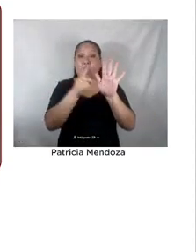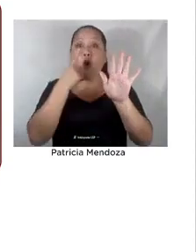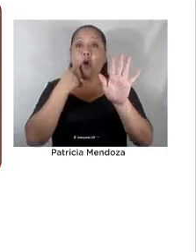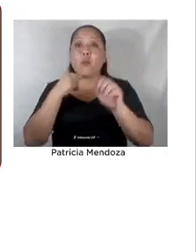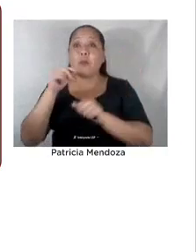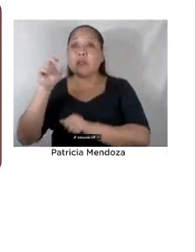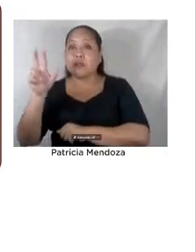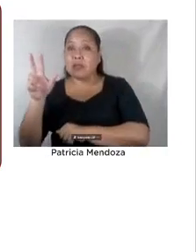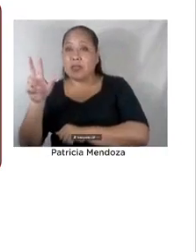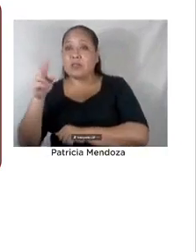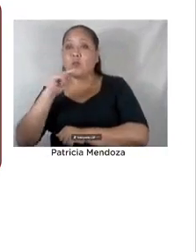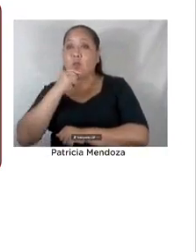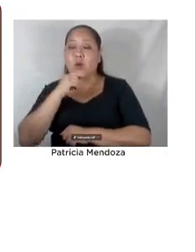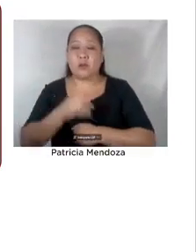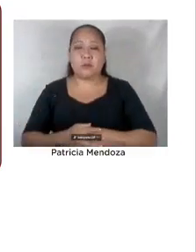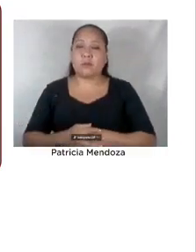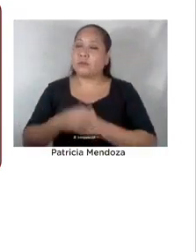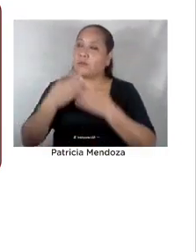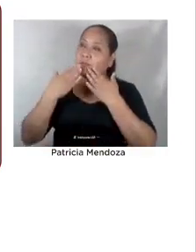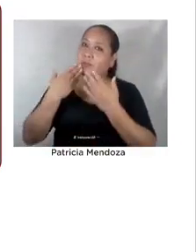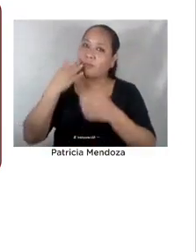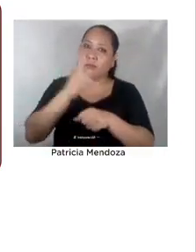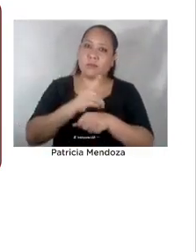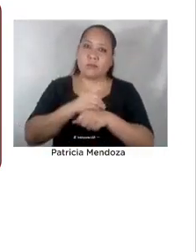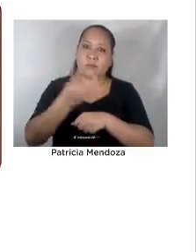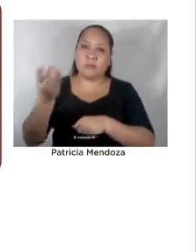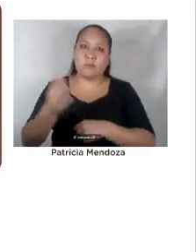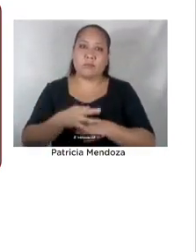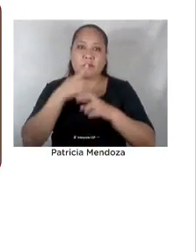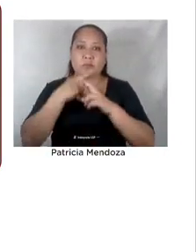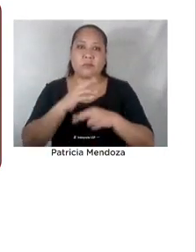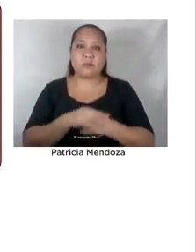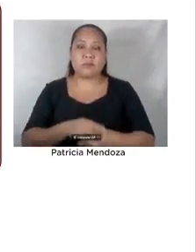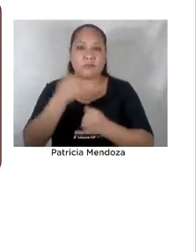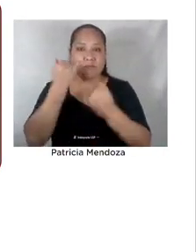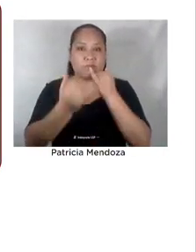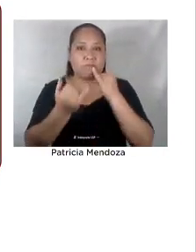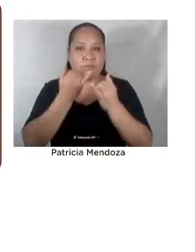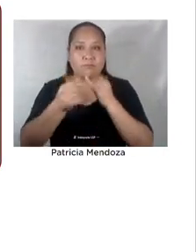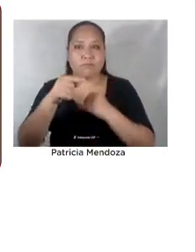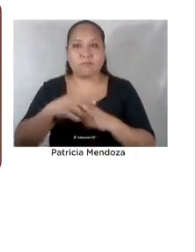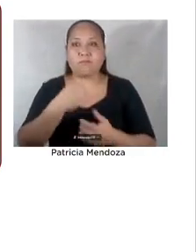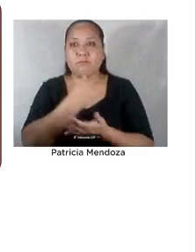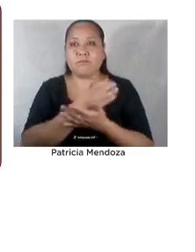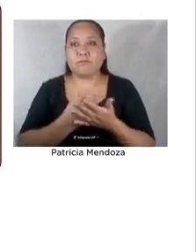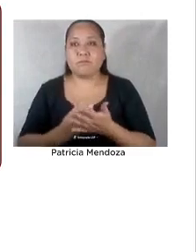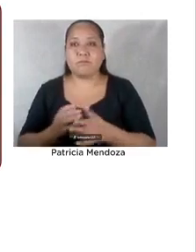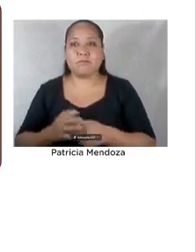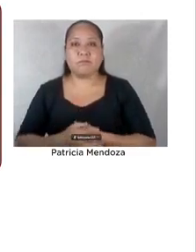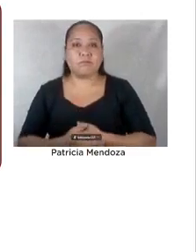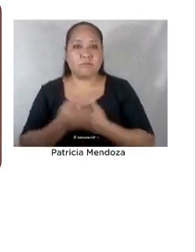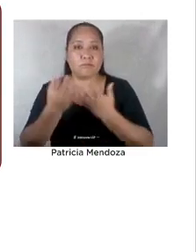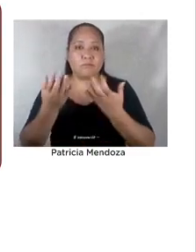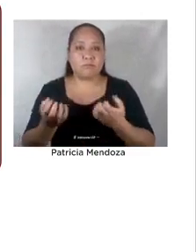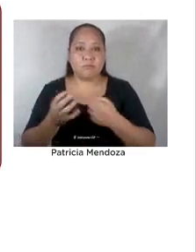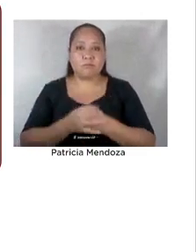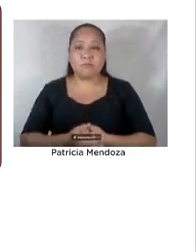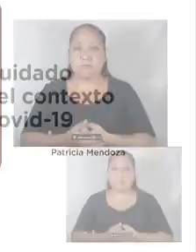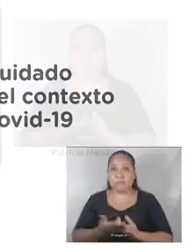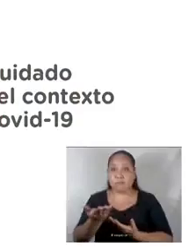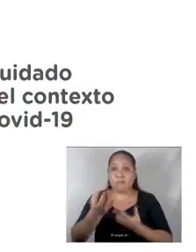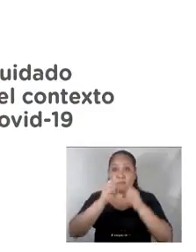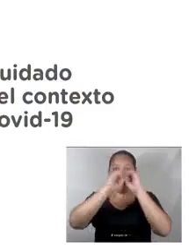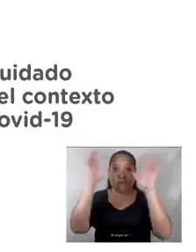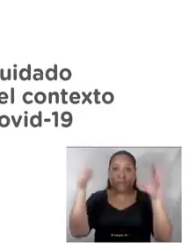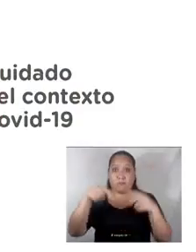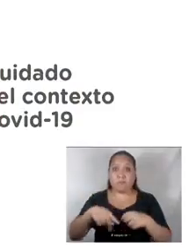Muchas gracias, doctor, por sus respuestas. Vamos ya concluyendo esta sección. Quiero dejar claro que aquí en